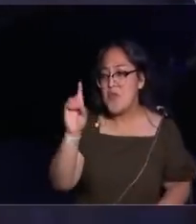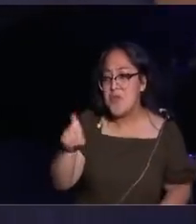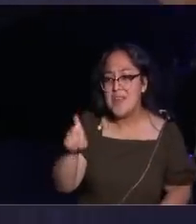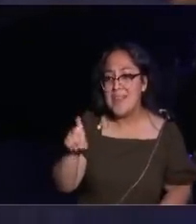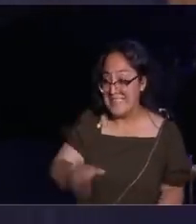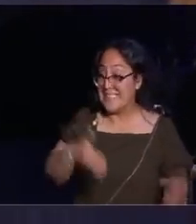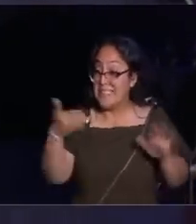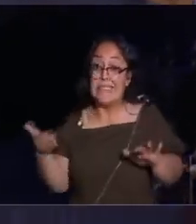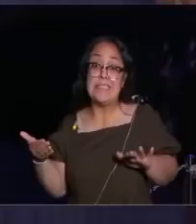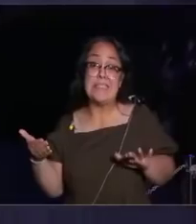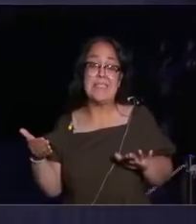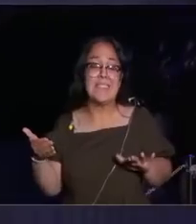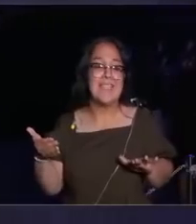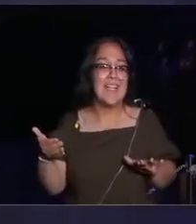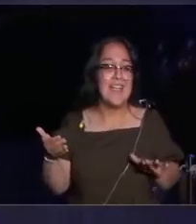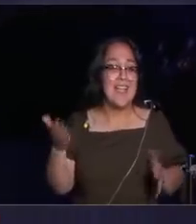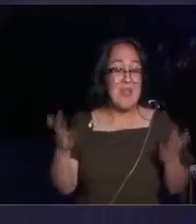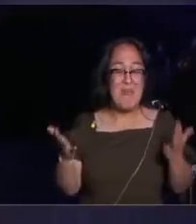de estar muerto,